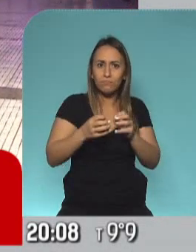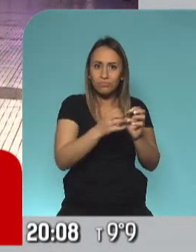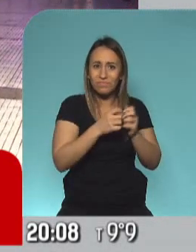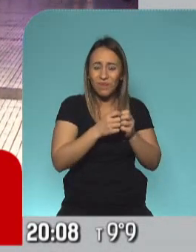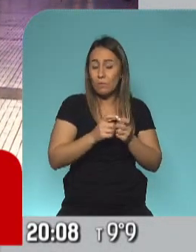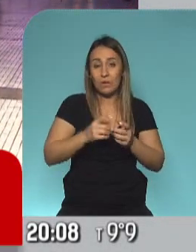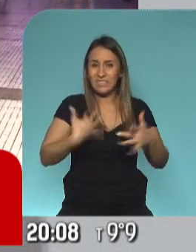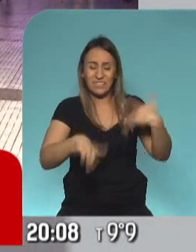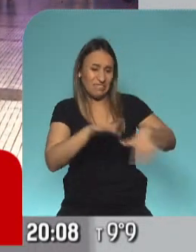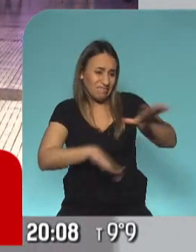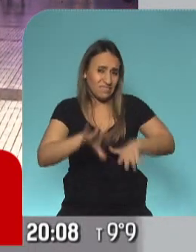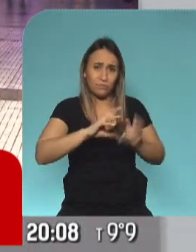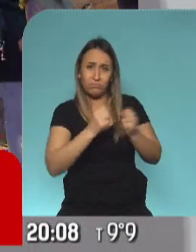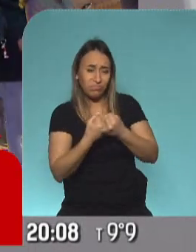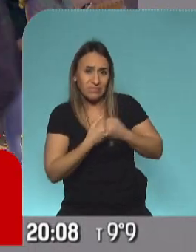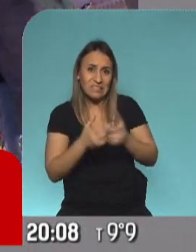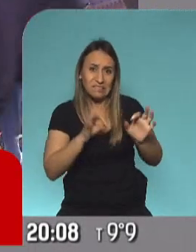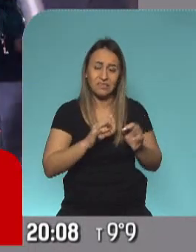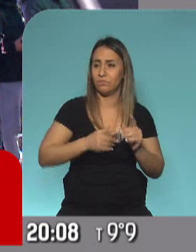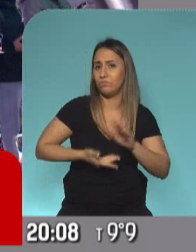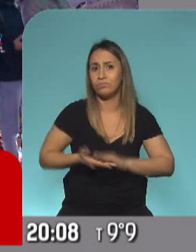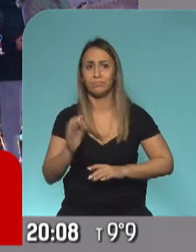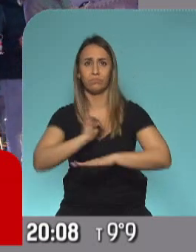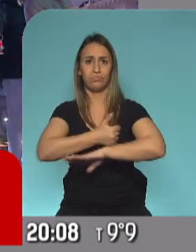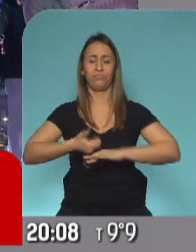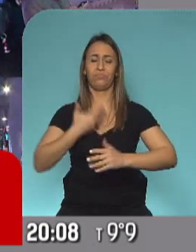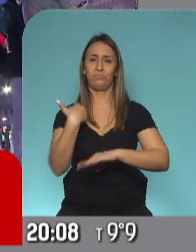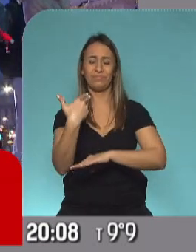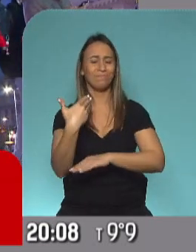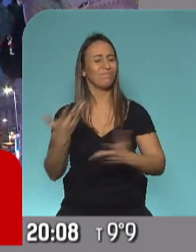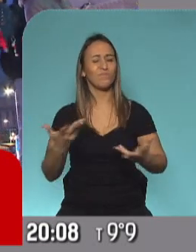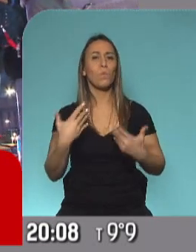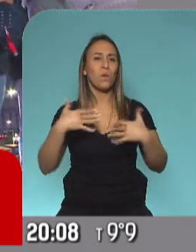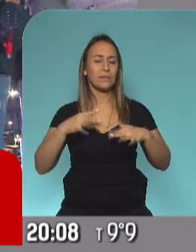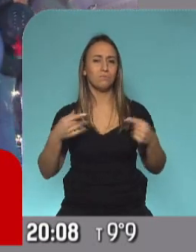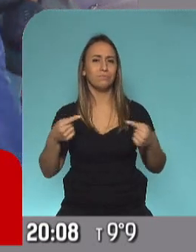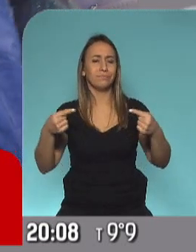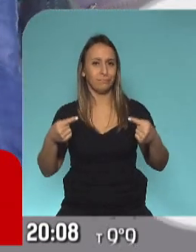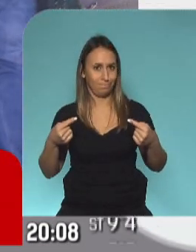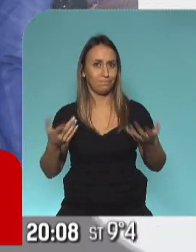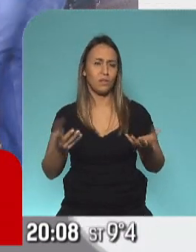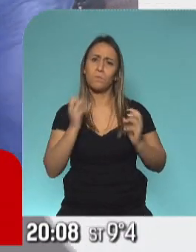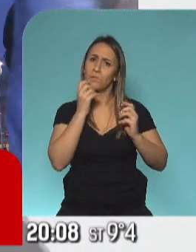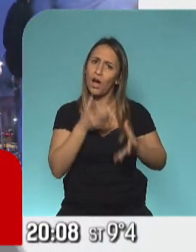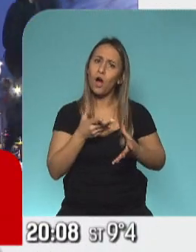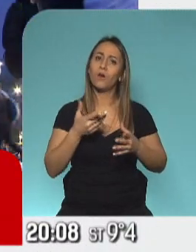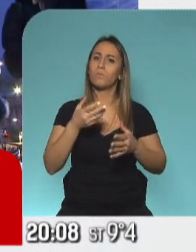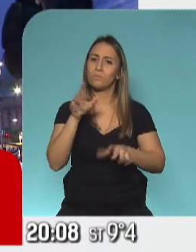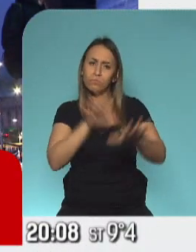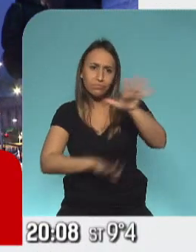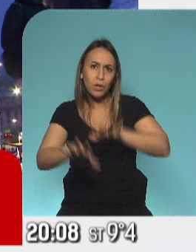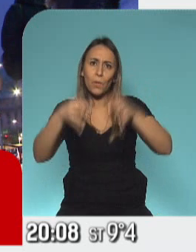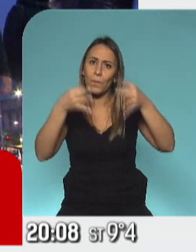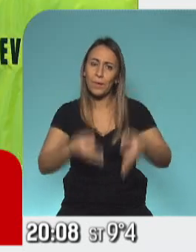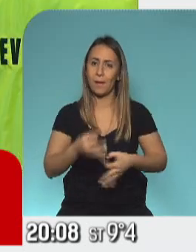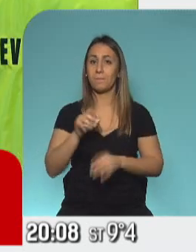comunicarlo rápidamente podía generar algún tipo de confusión, podía generar algún tipo de roce, entonces prefieren armar mejor un mensaje y darlo